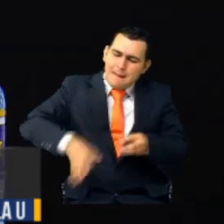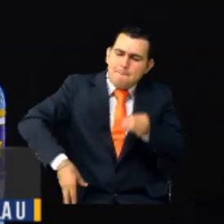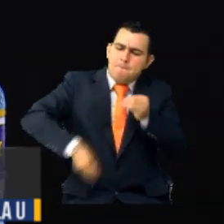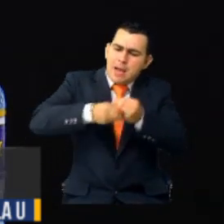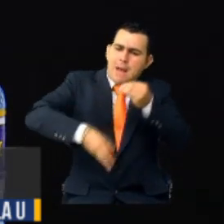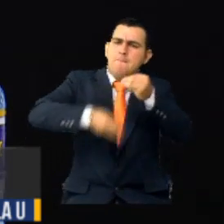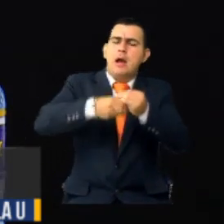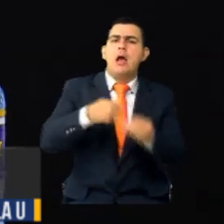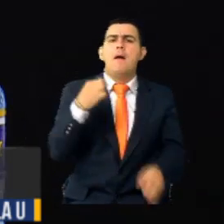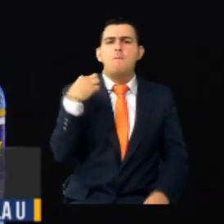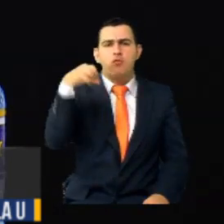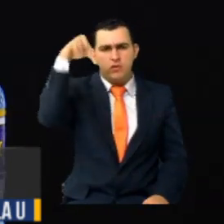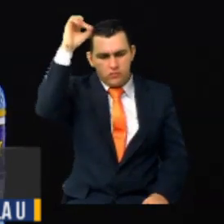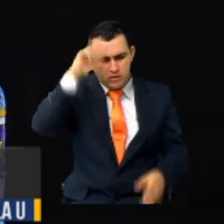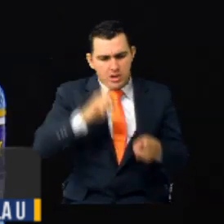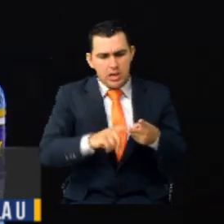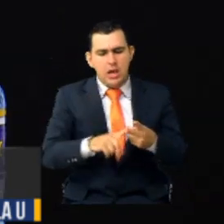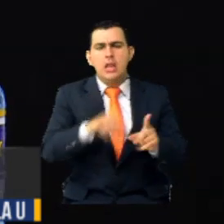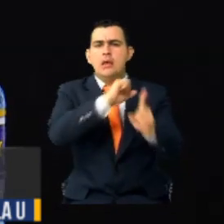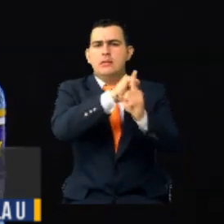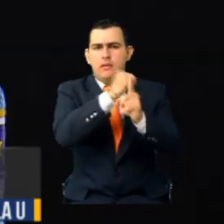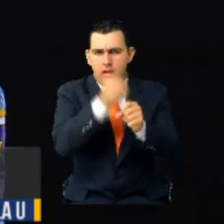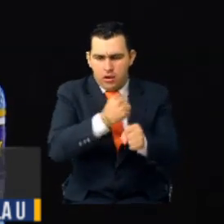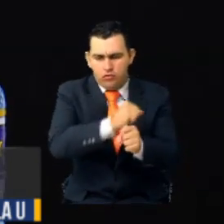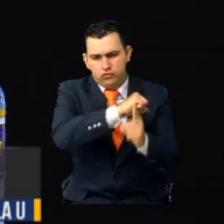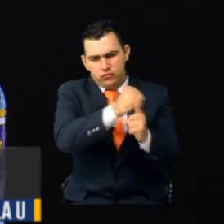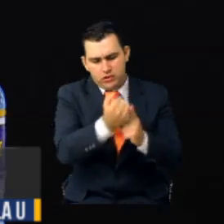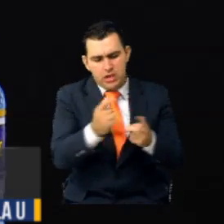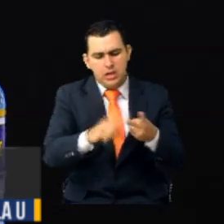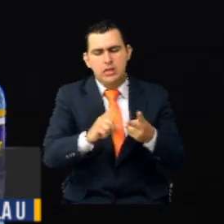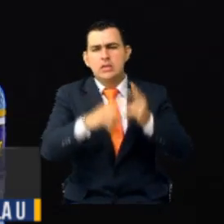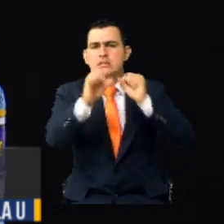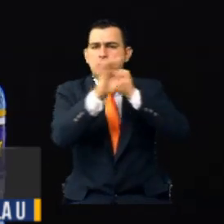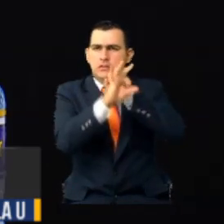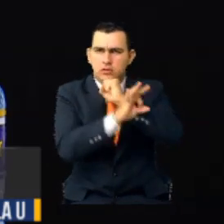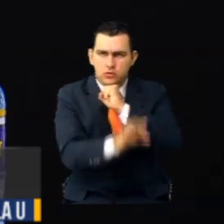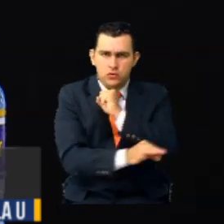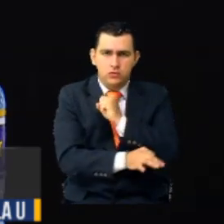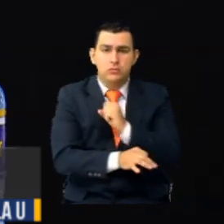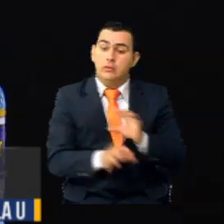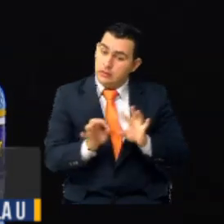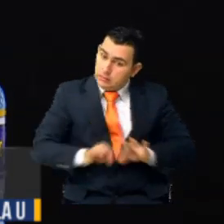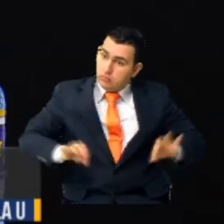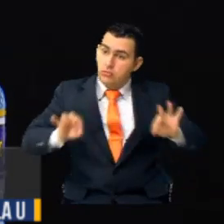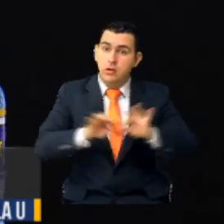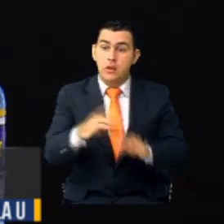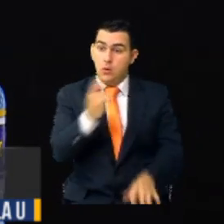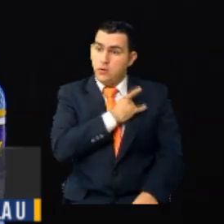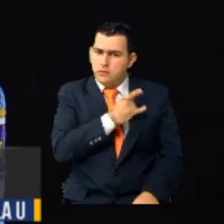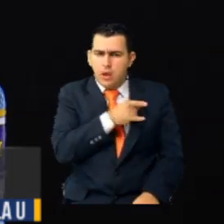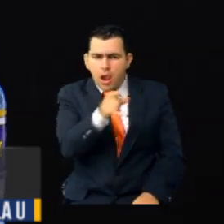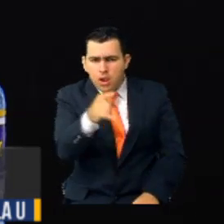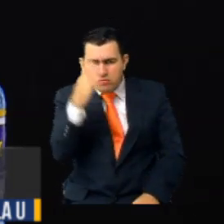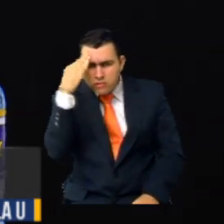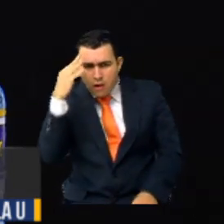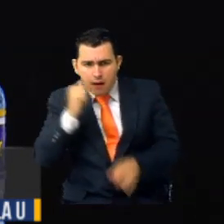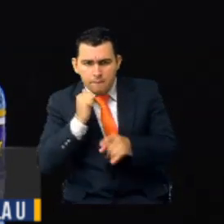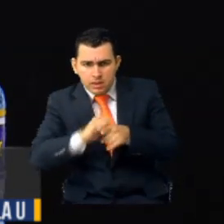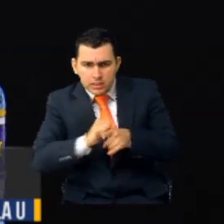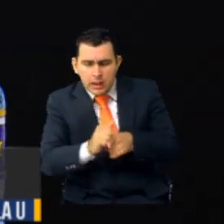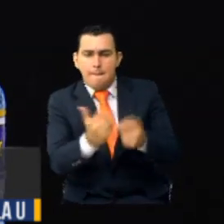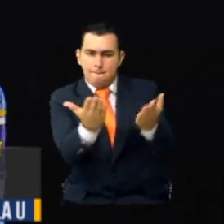con trabajadores sociales, psicólogos de nuestras propias universidades. Hay que ponerlos en torno a que ayuden en términos